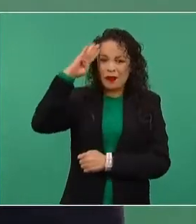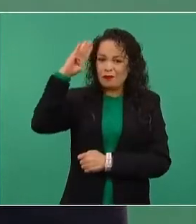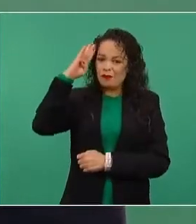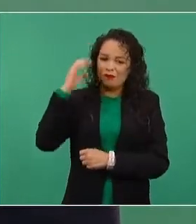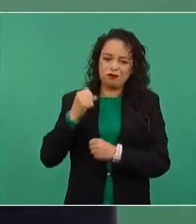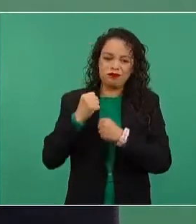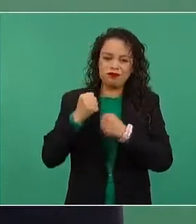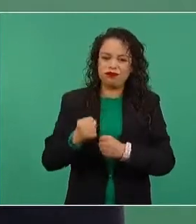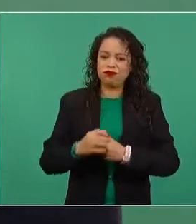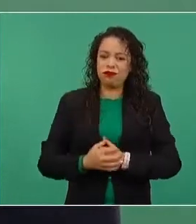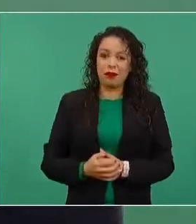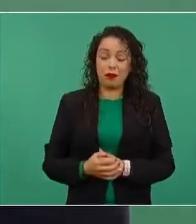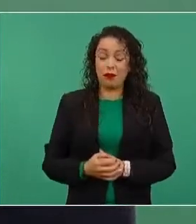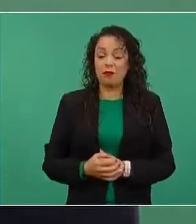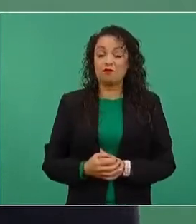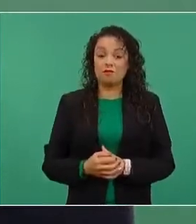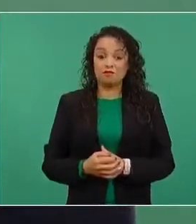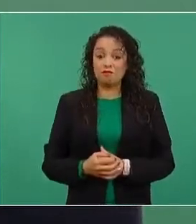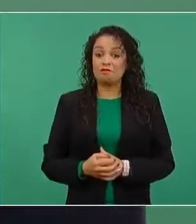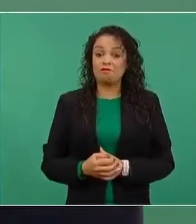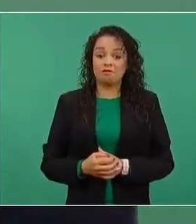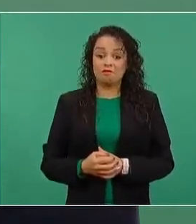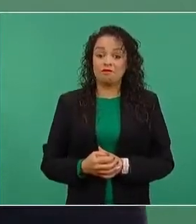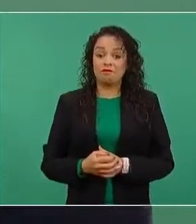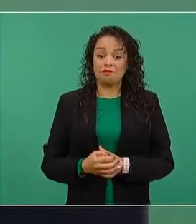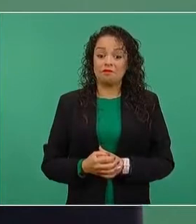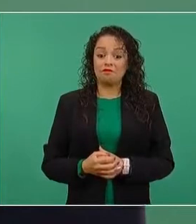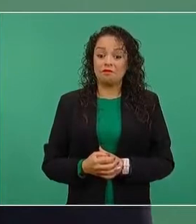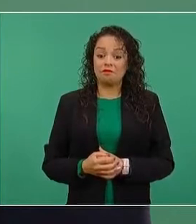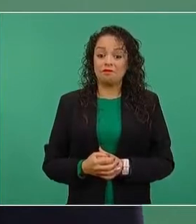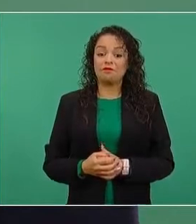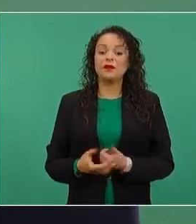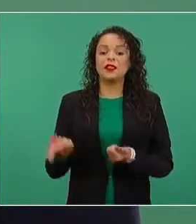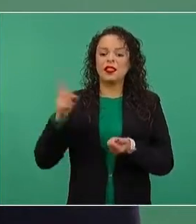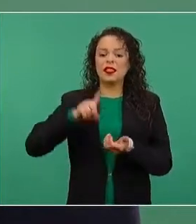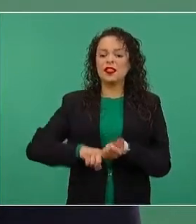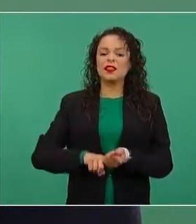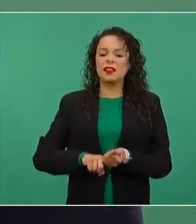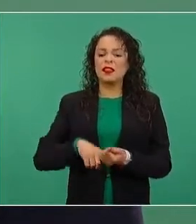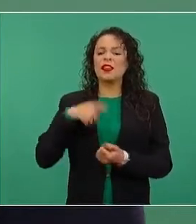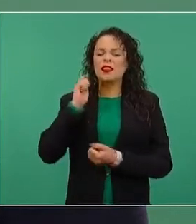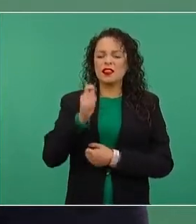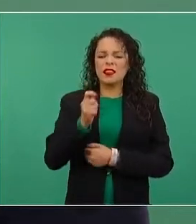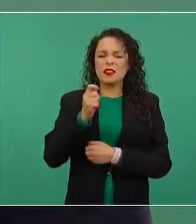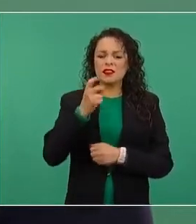Las llamadas rondas o lo que significó